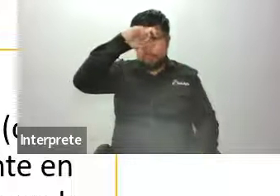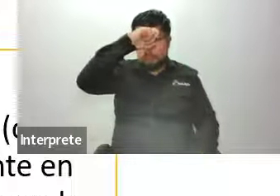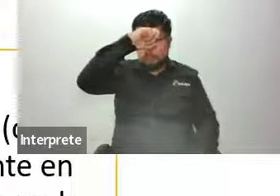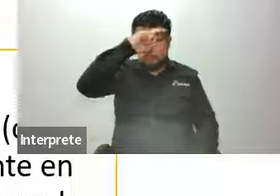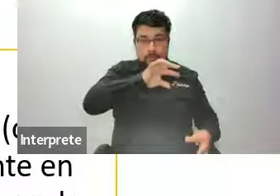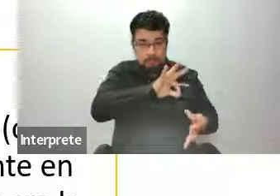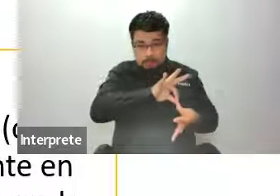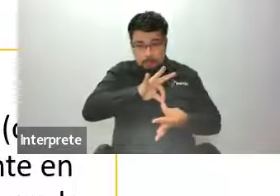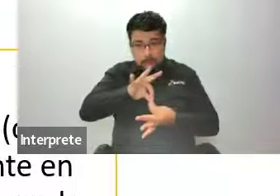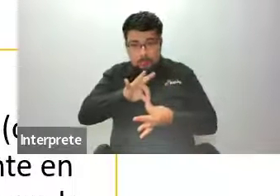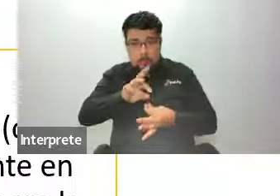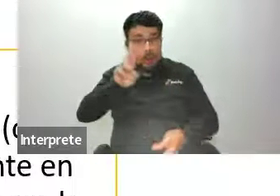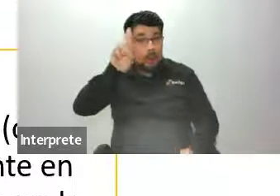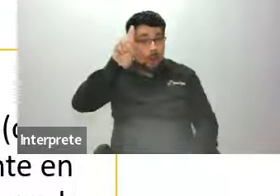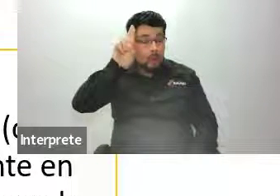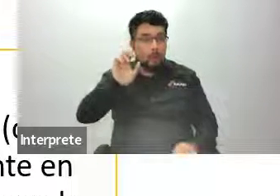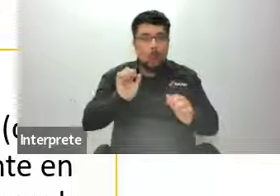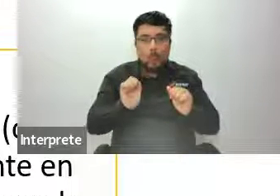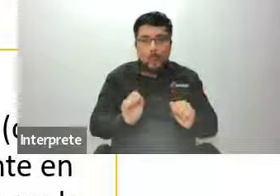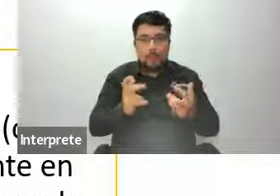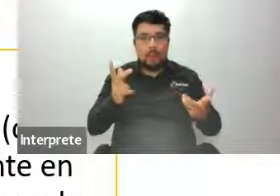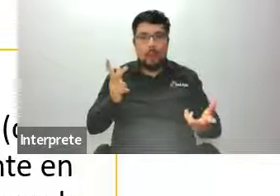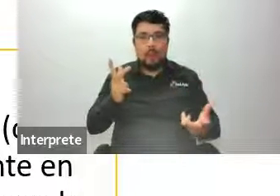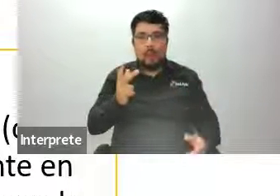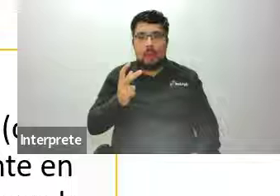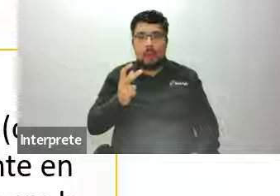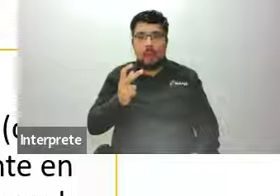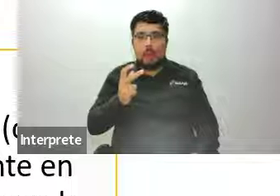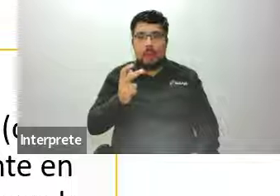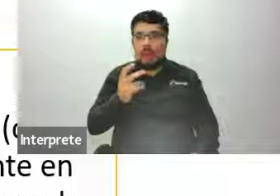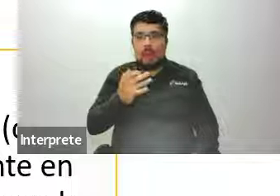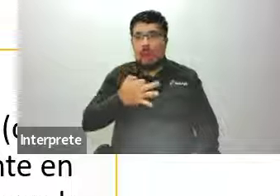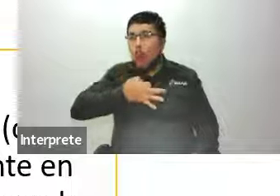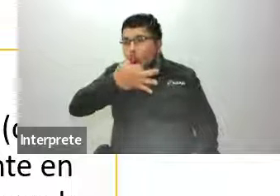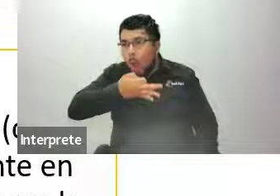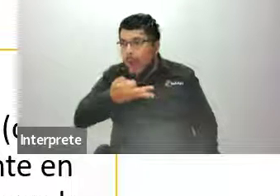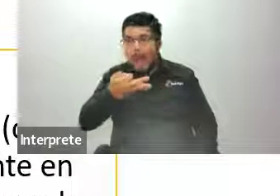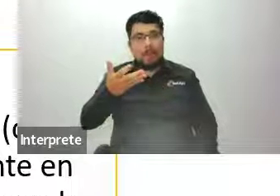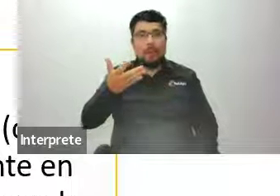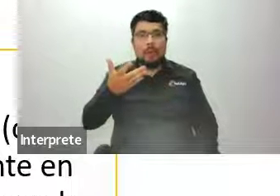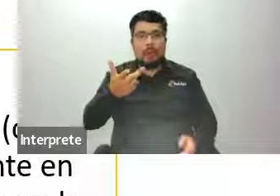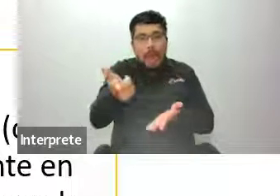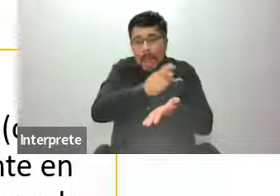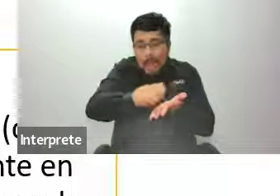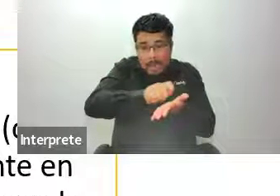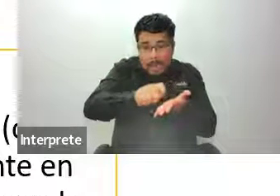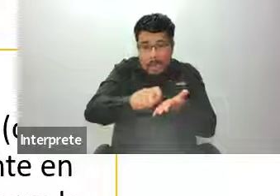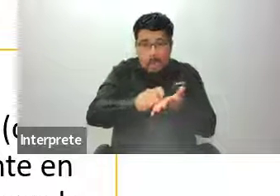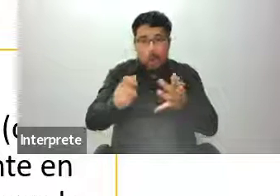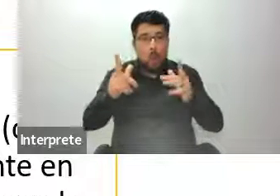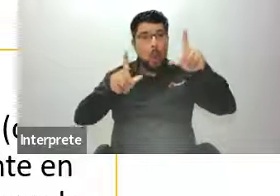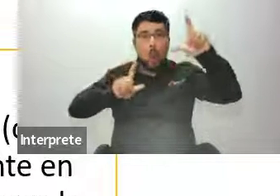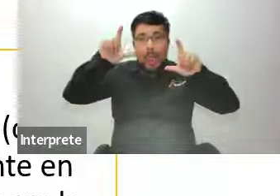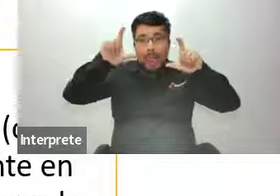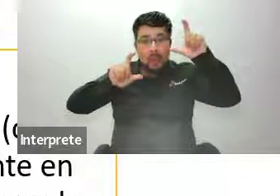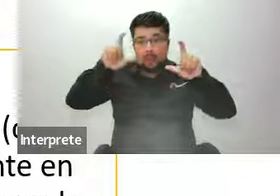ser auditivo, o sea, perdón, puede ser oral, puede ser escrito, puede ser gestual, que está presente en